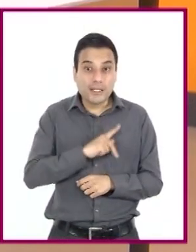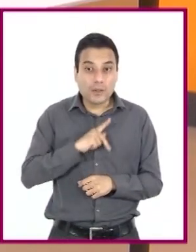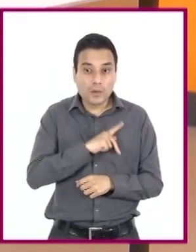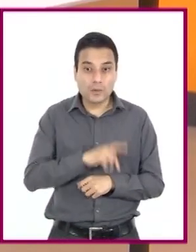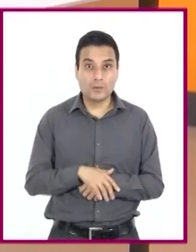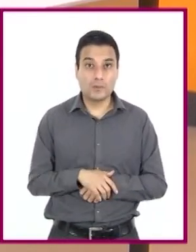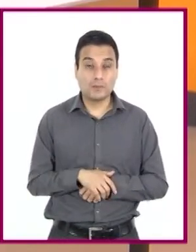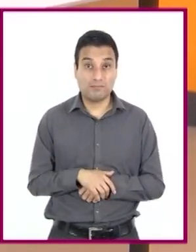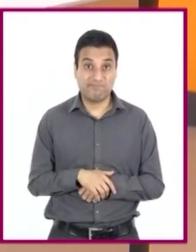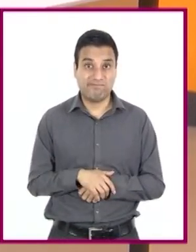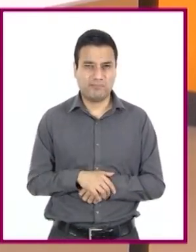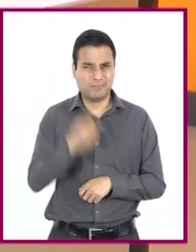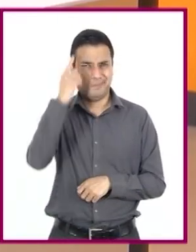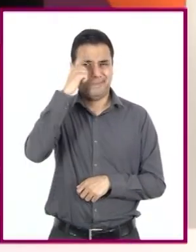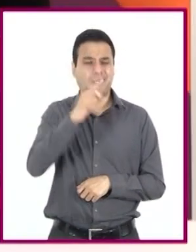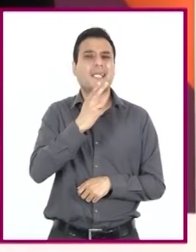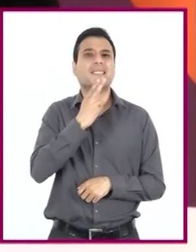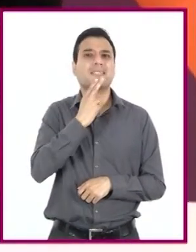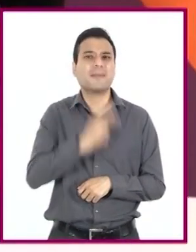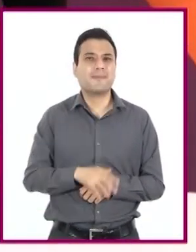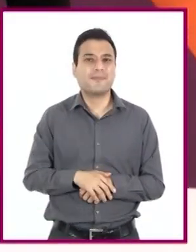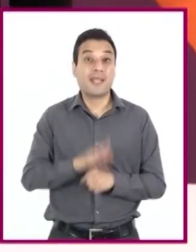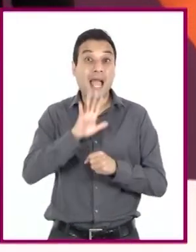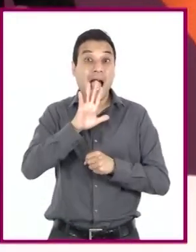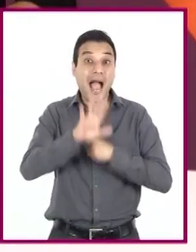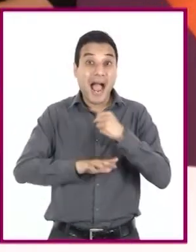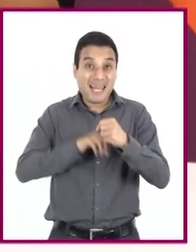que disuade a los animales de morder las hojas.